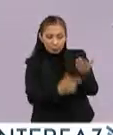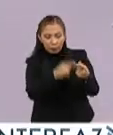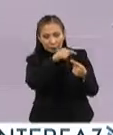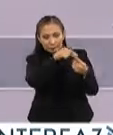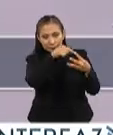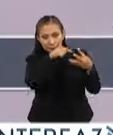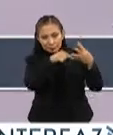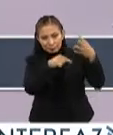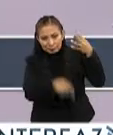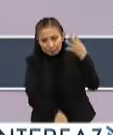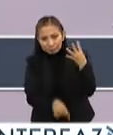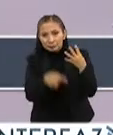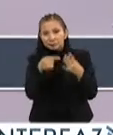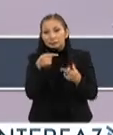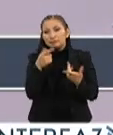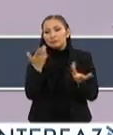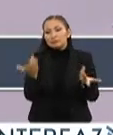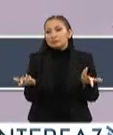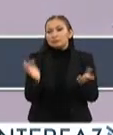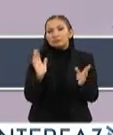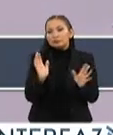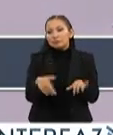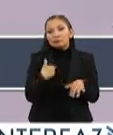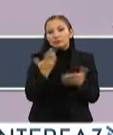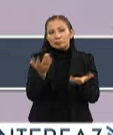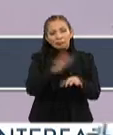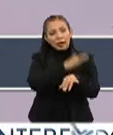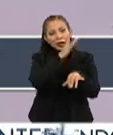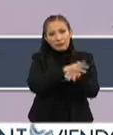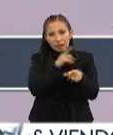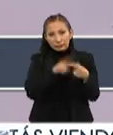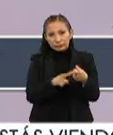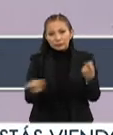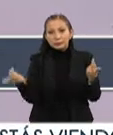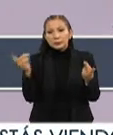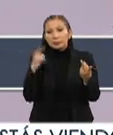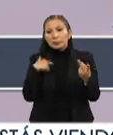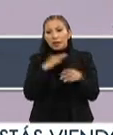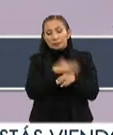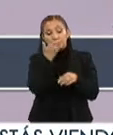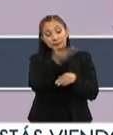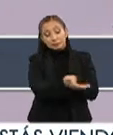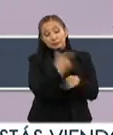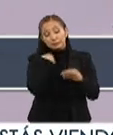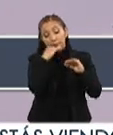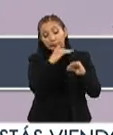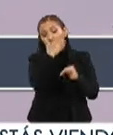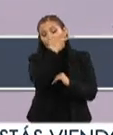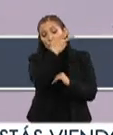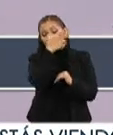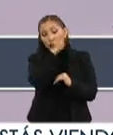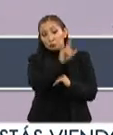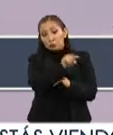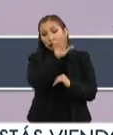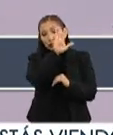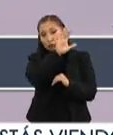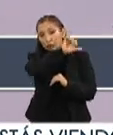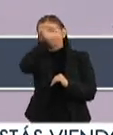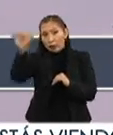documentos de nuestro promedio. El promedio que nos solicitaban era de 8.5 en